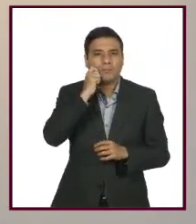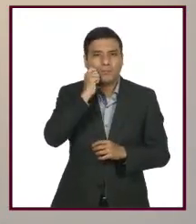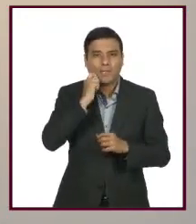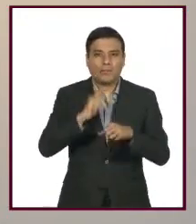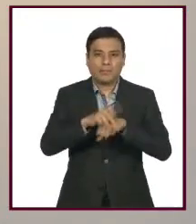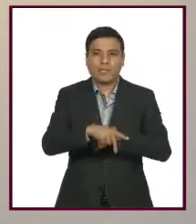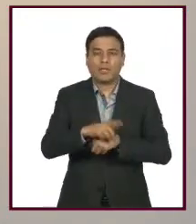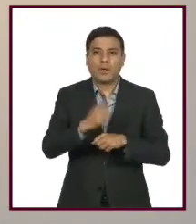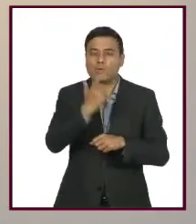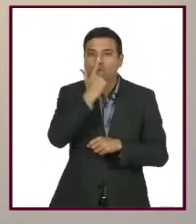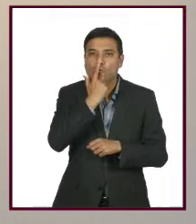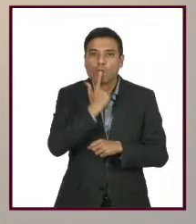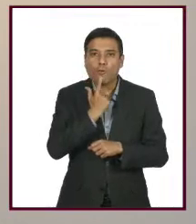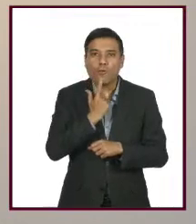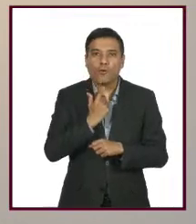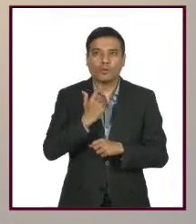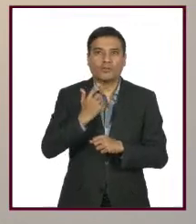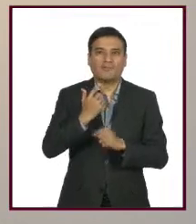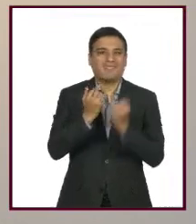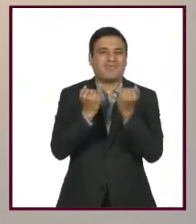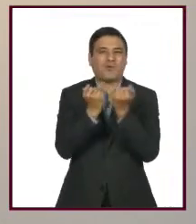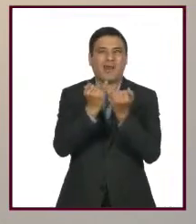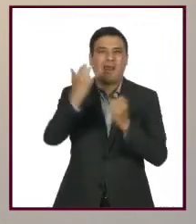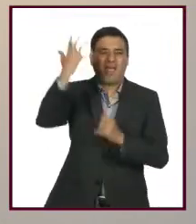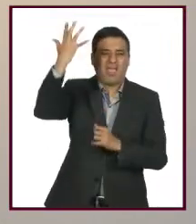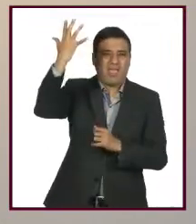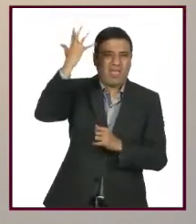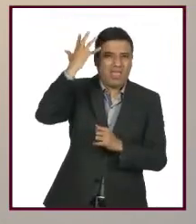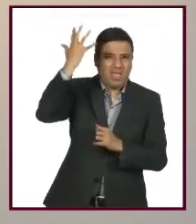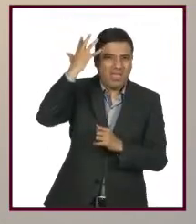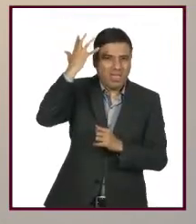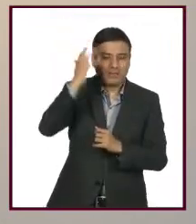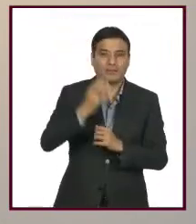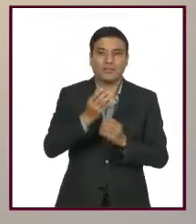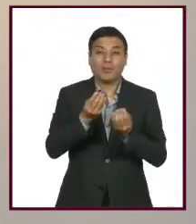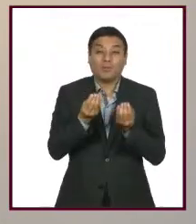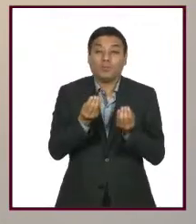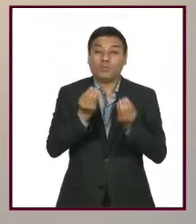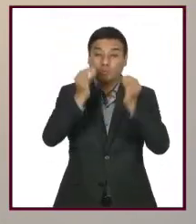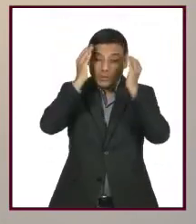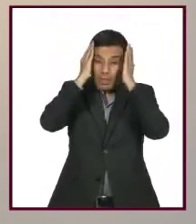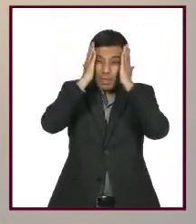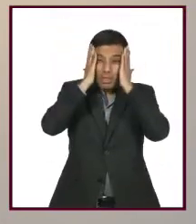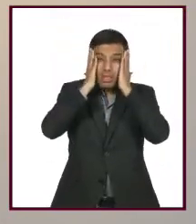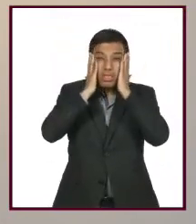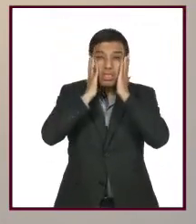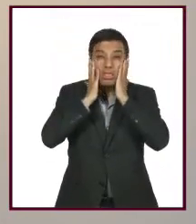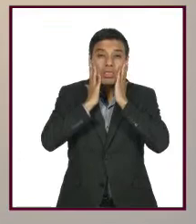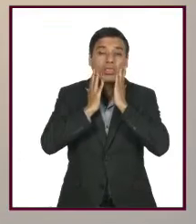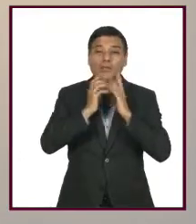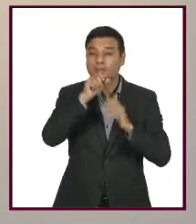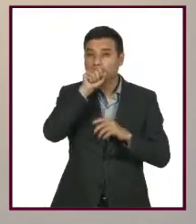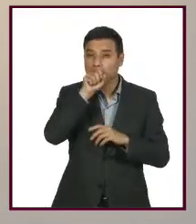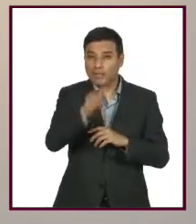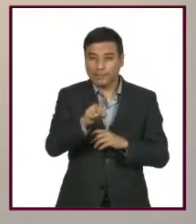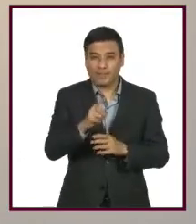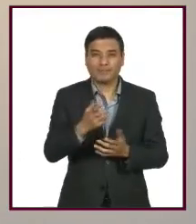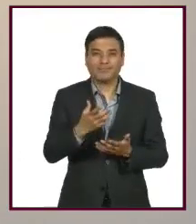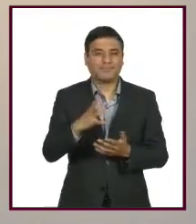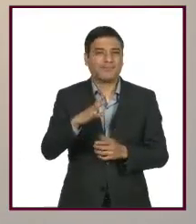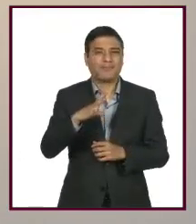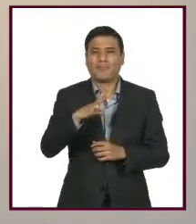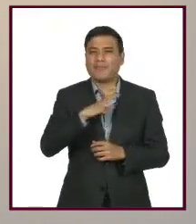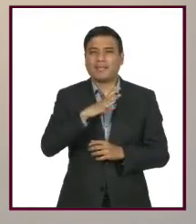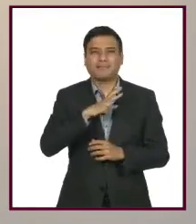como si estuvieran bajo el sol, sudan mucho, y pues tienen como